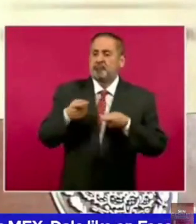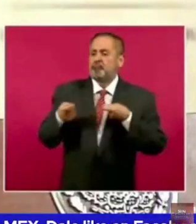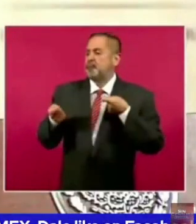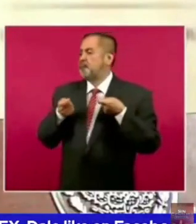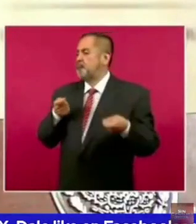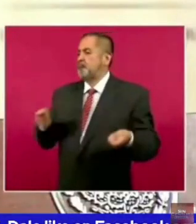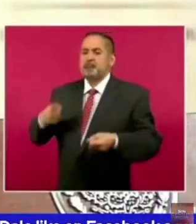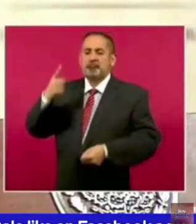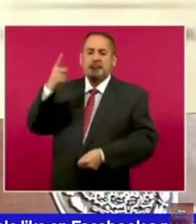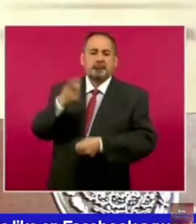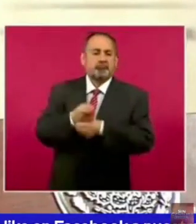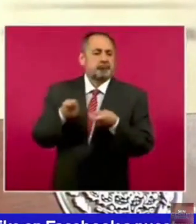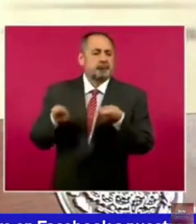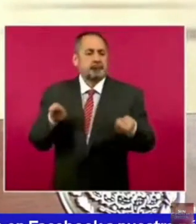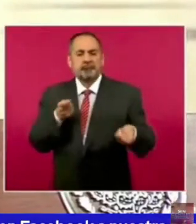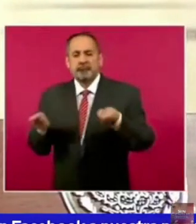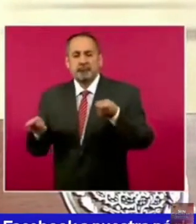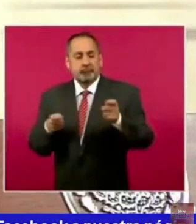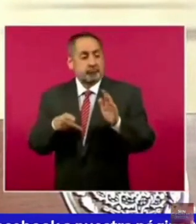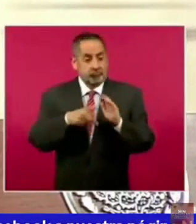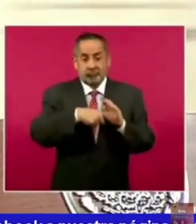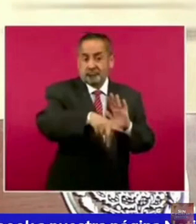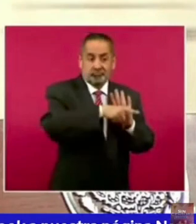el principal poder,